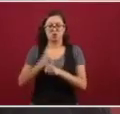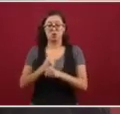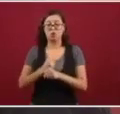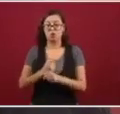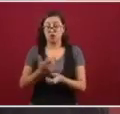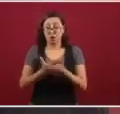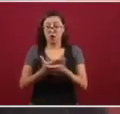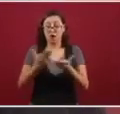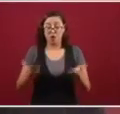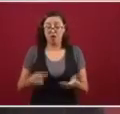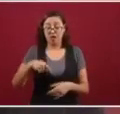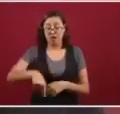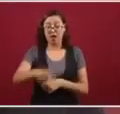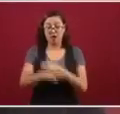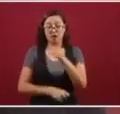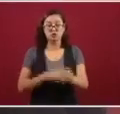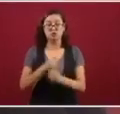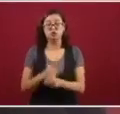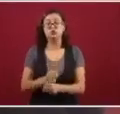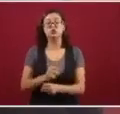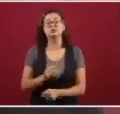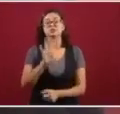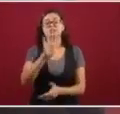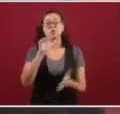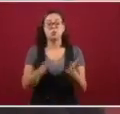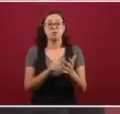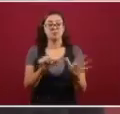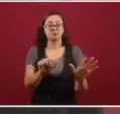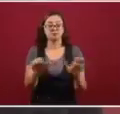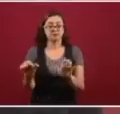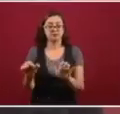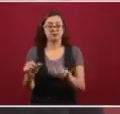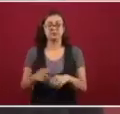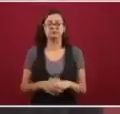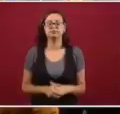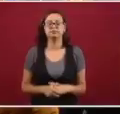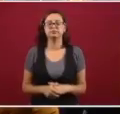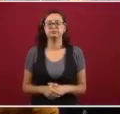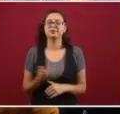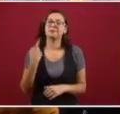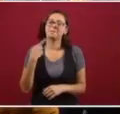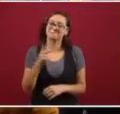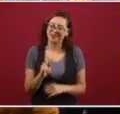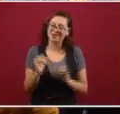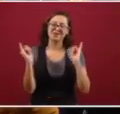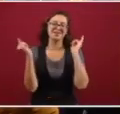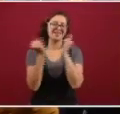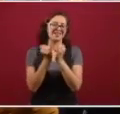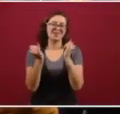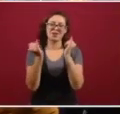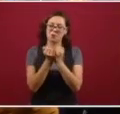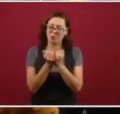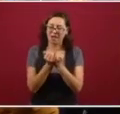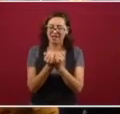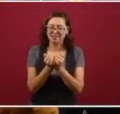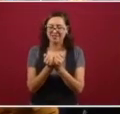Ahora 5.600. Pero la preferencia en la